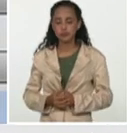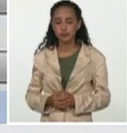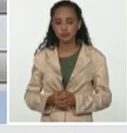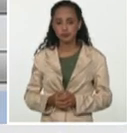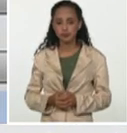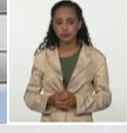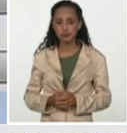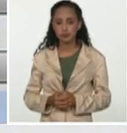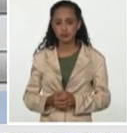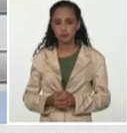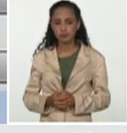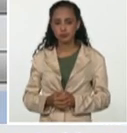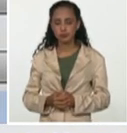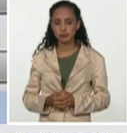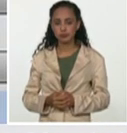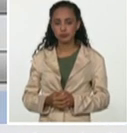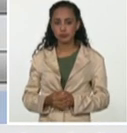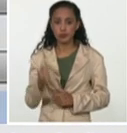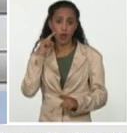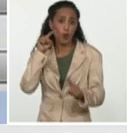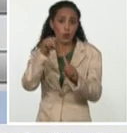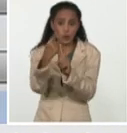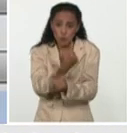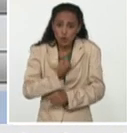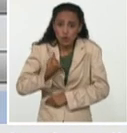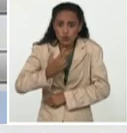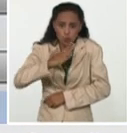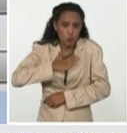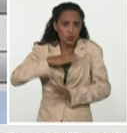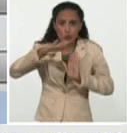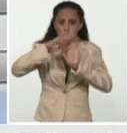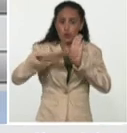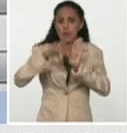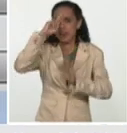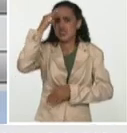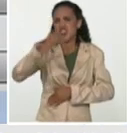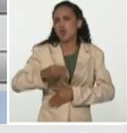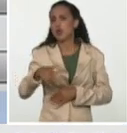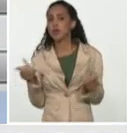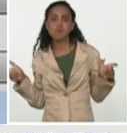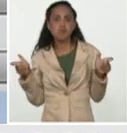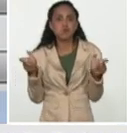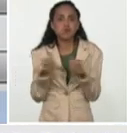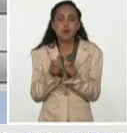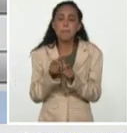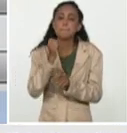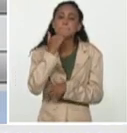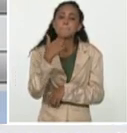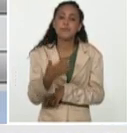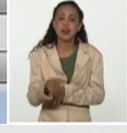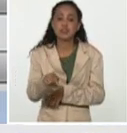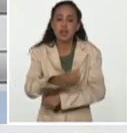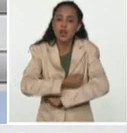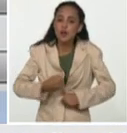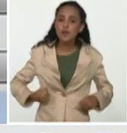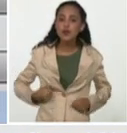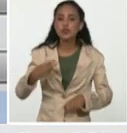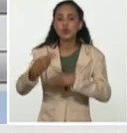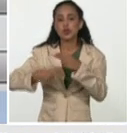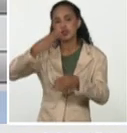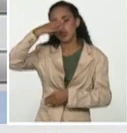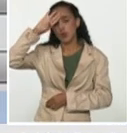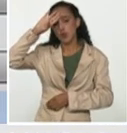no se corresponde con los propósitos de nuestro programa y con el esfuerzo que hace el país para controlar esta